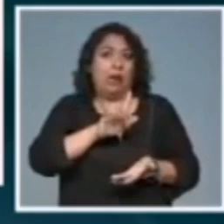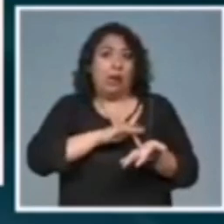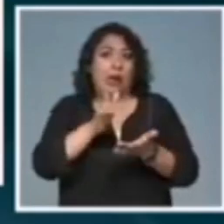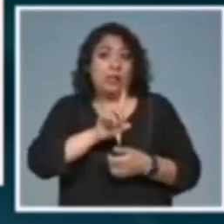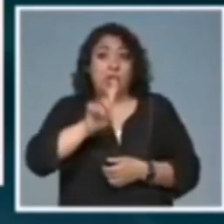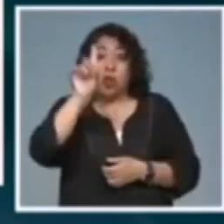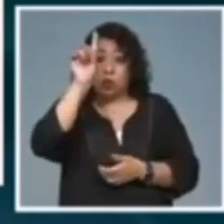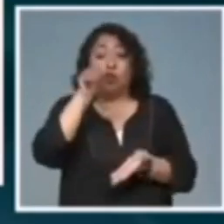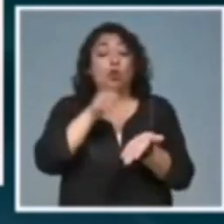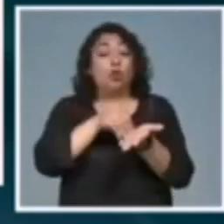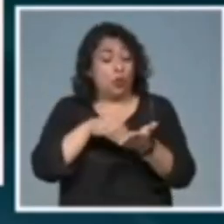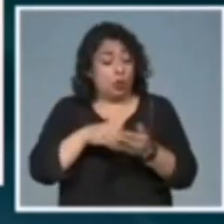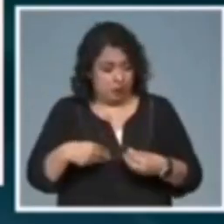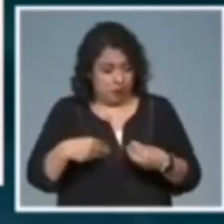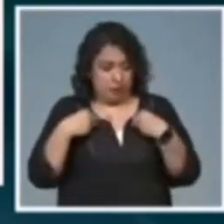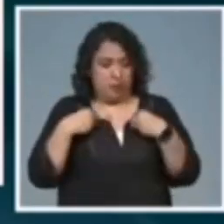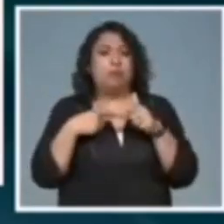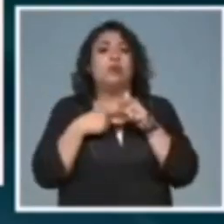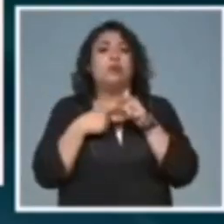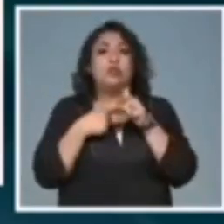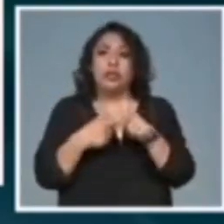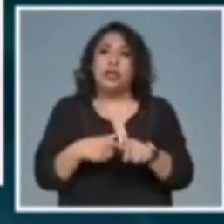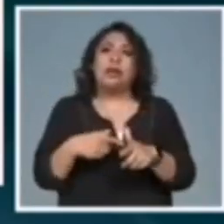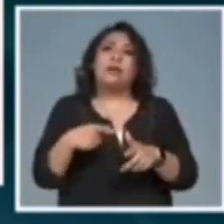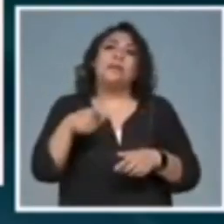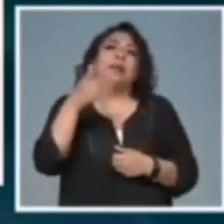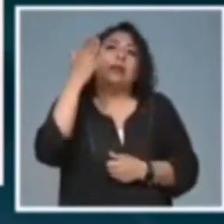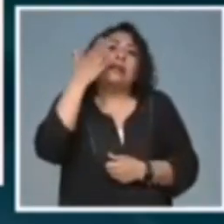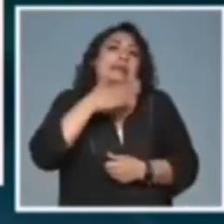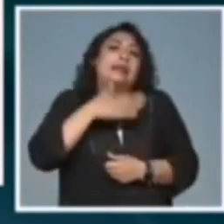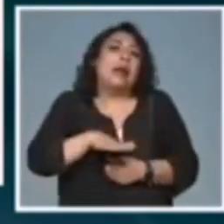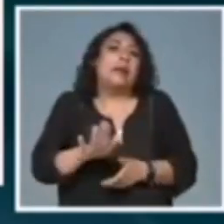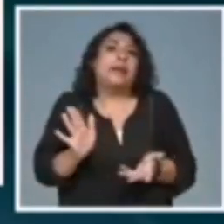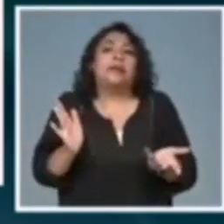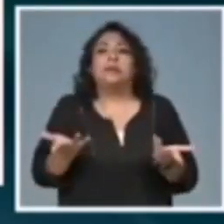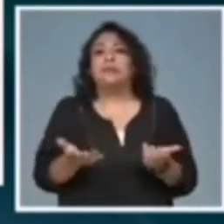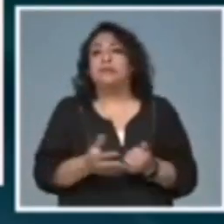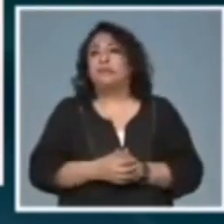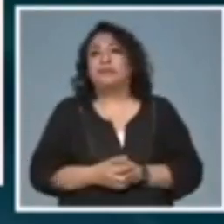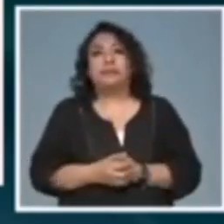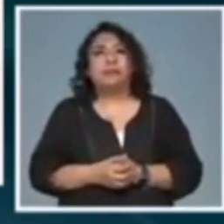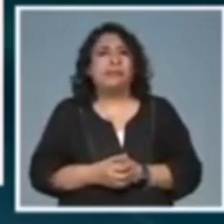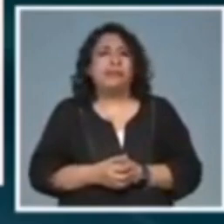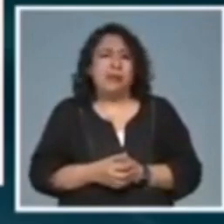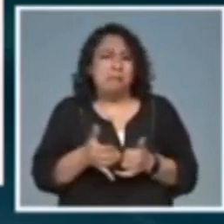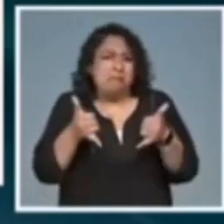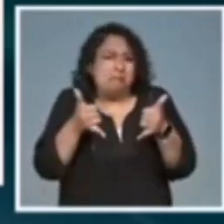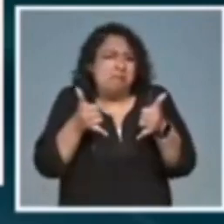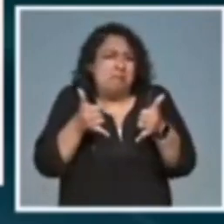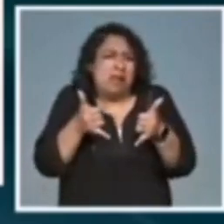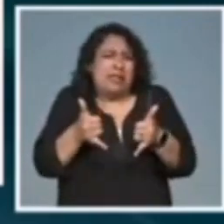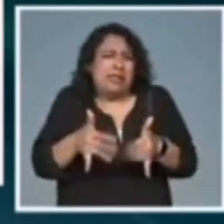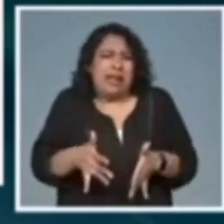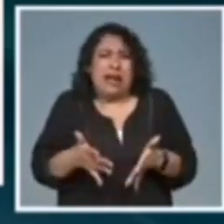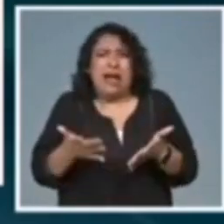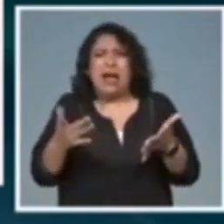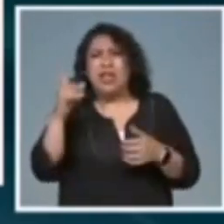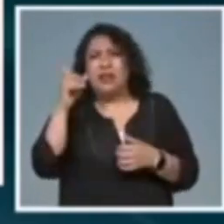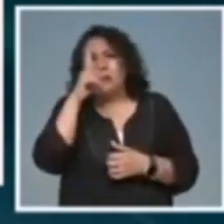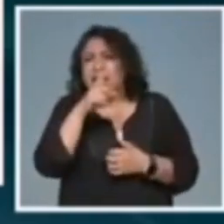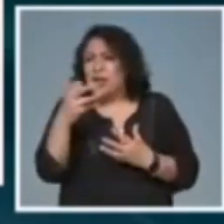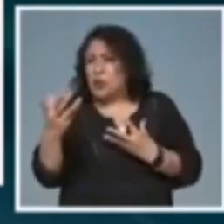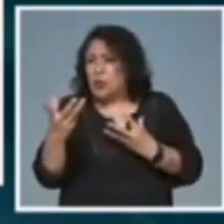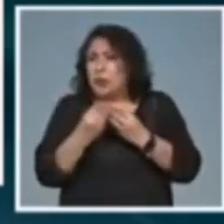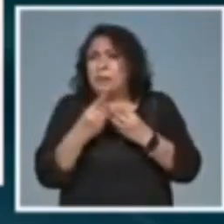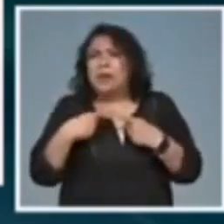aquí sigue vivito y coleando, pero como sabrás, es una carga, es muy difícil estar con